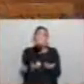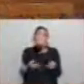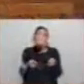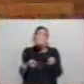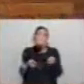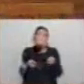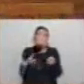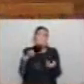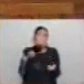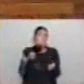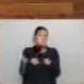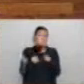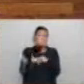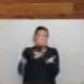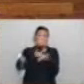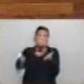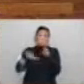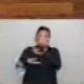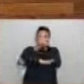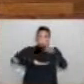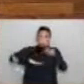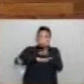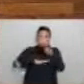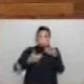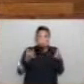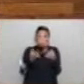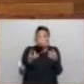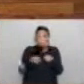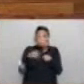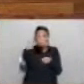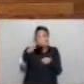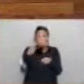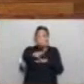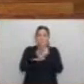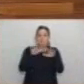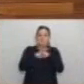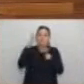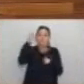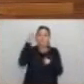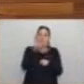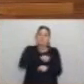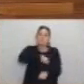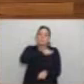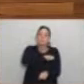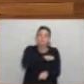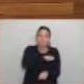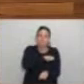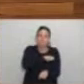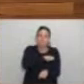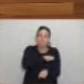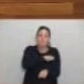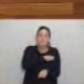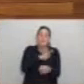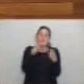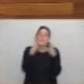Esa premisa, que también responde a una idea clara de España, sin complejos frente a los independentistas, requiere la existencia de